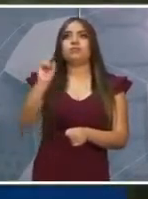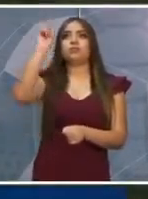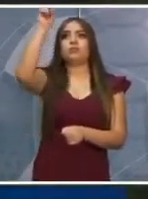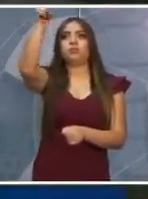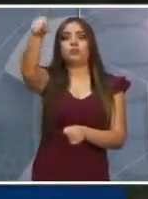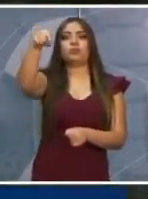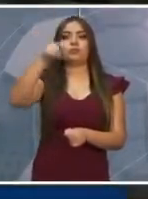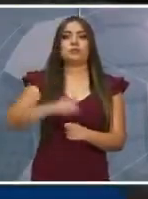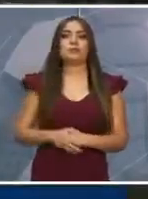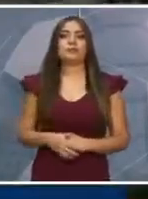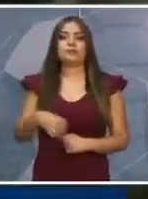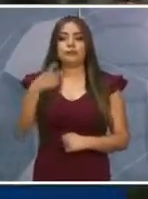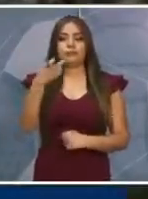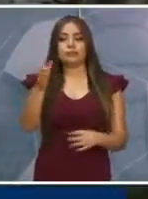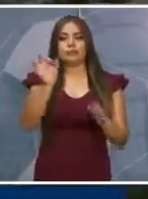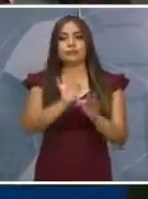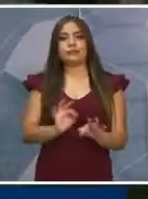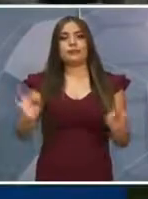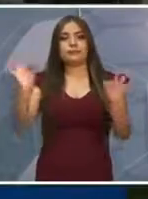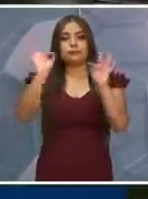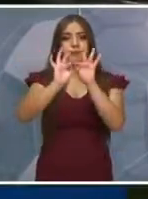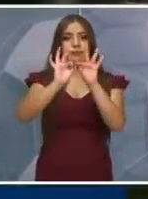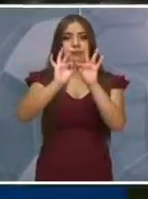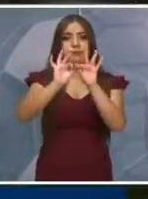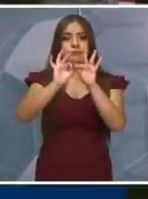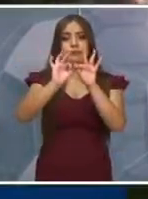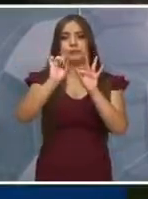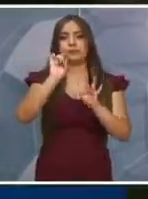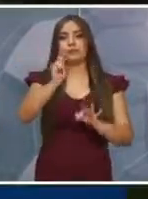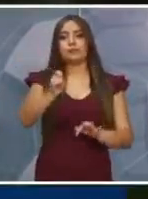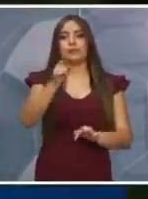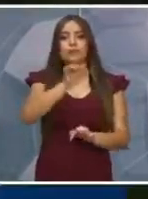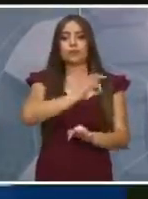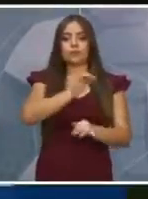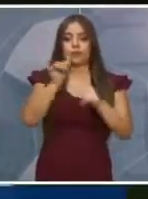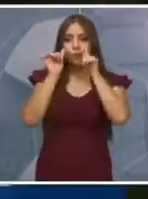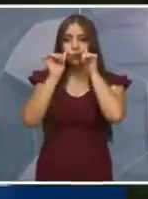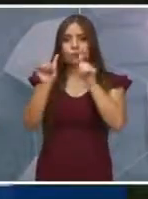importancia para que puedan atender este reporte ciudadano que nos hicieron llegar, Valeria. No, Rolando.